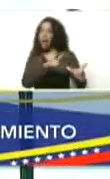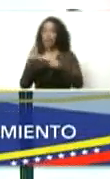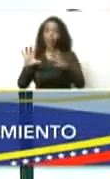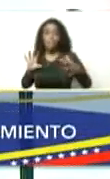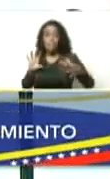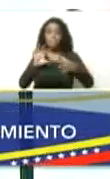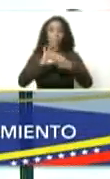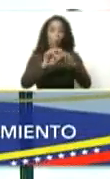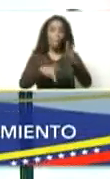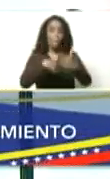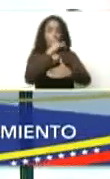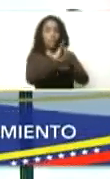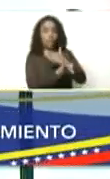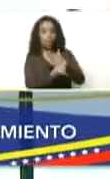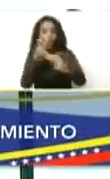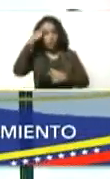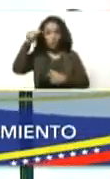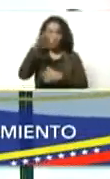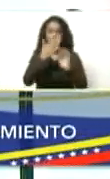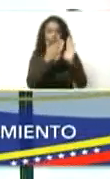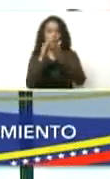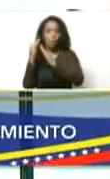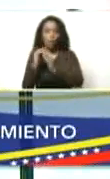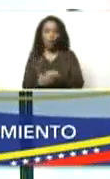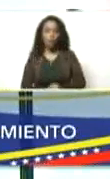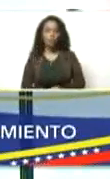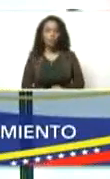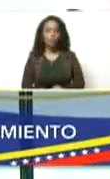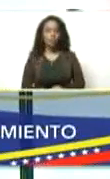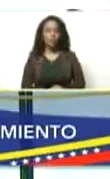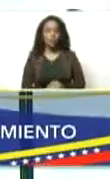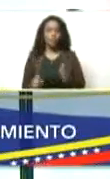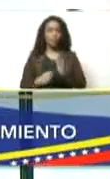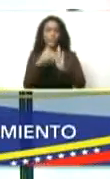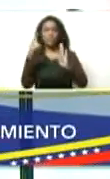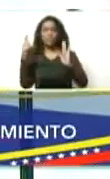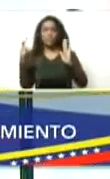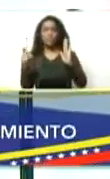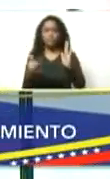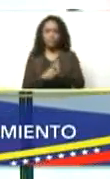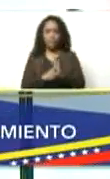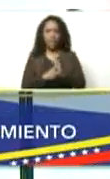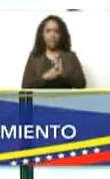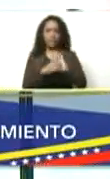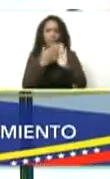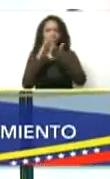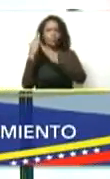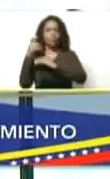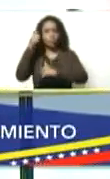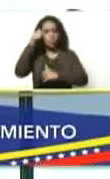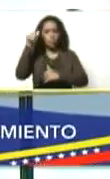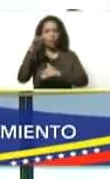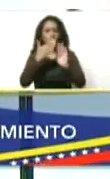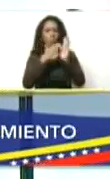los proyectos de ciudades comunales. Total de comunas vinculadas a ciudades comunales,